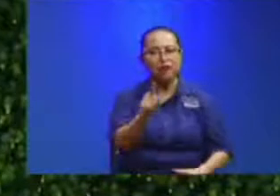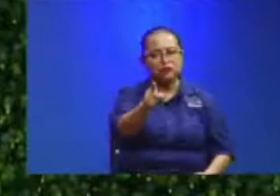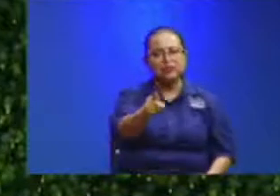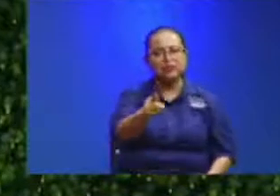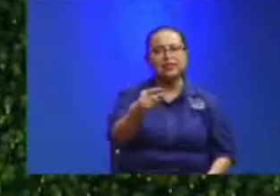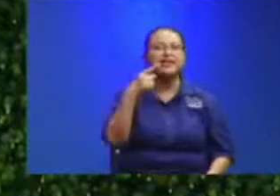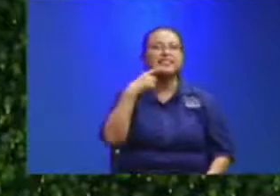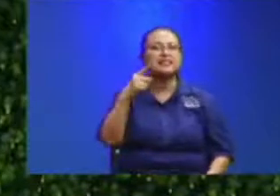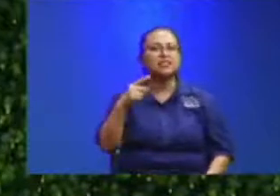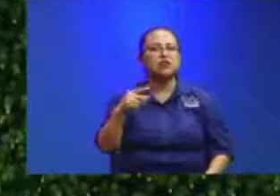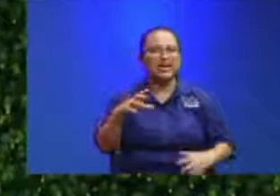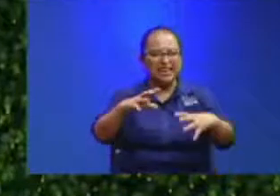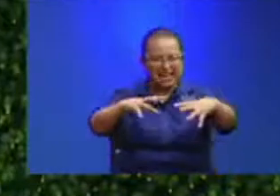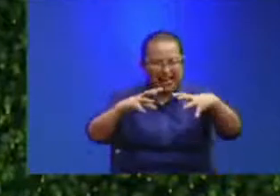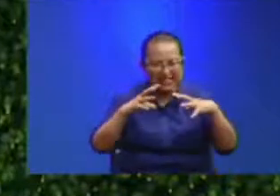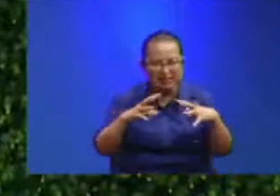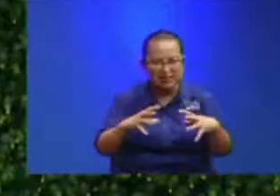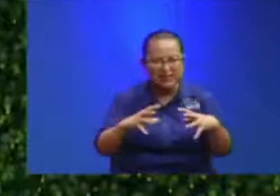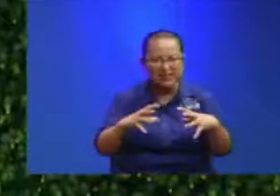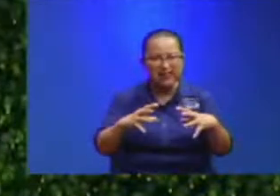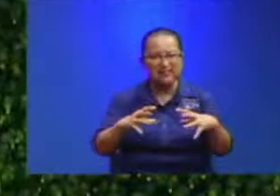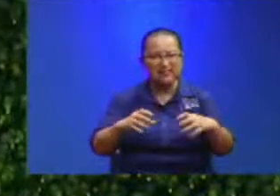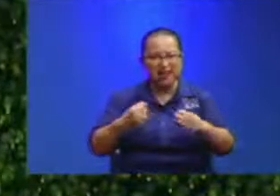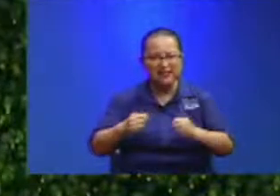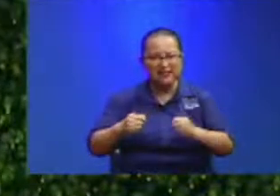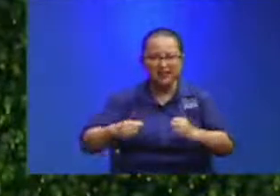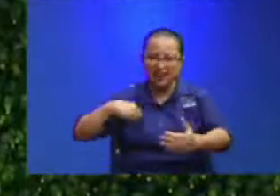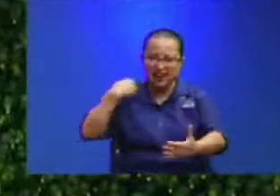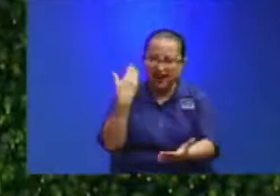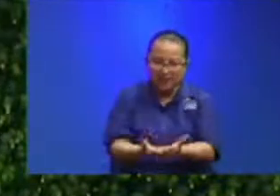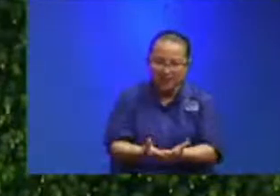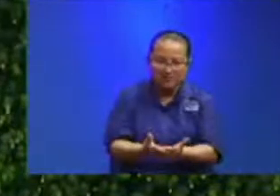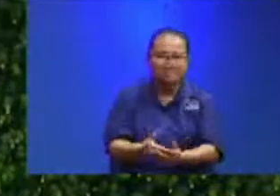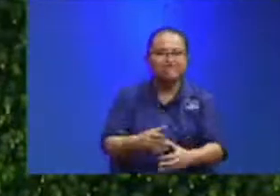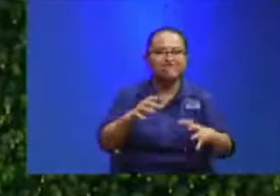decirle quite las piedras de tropiezo de su camino